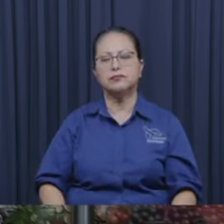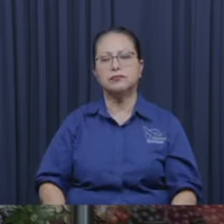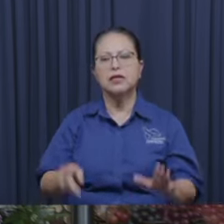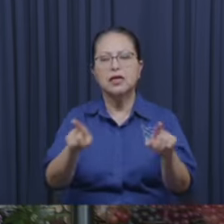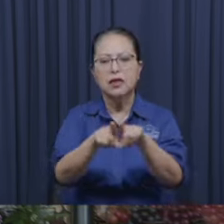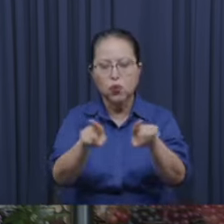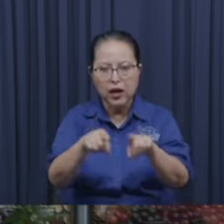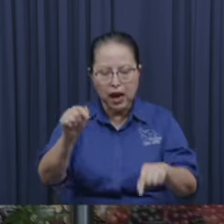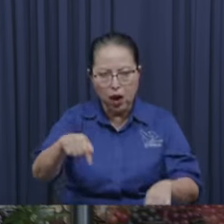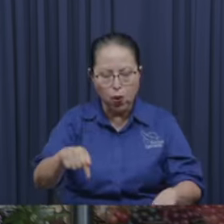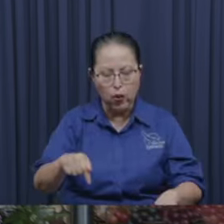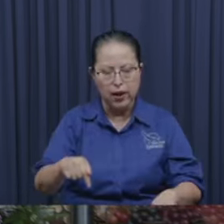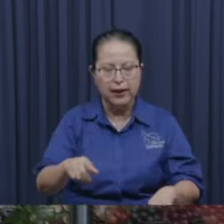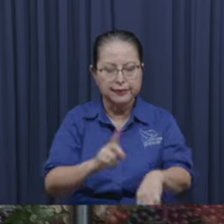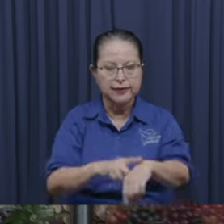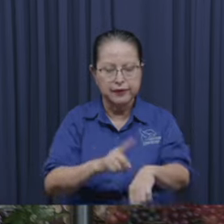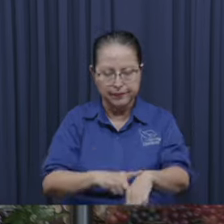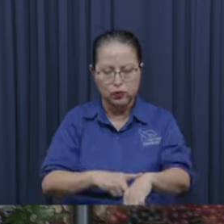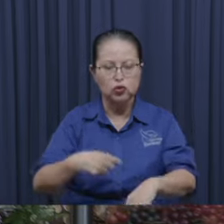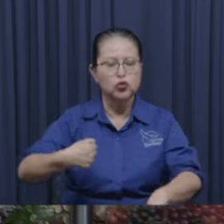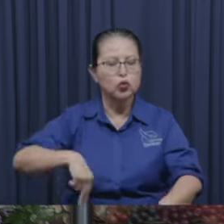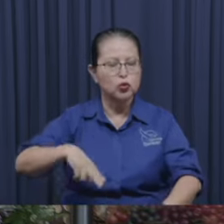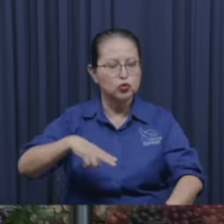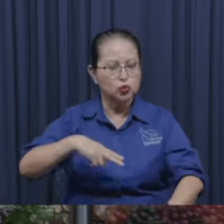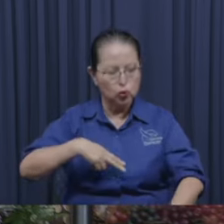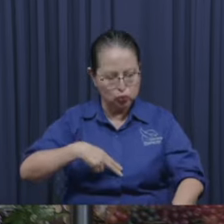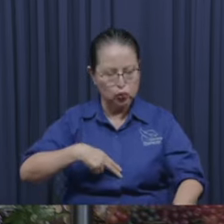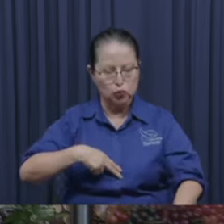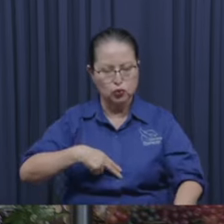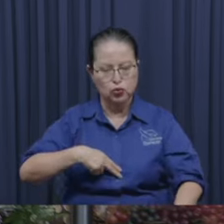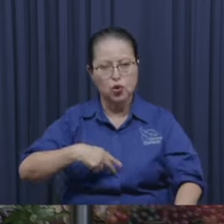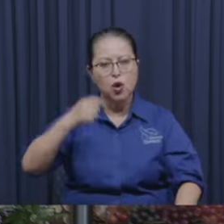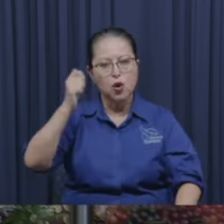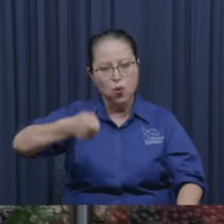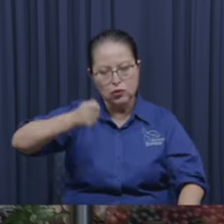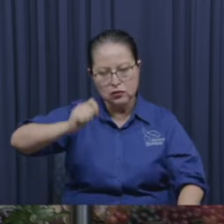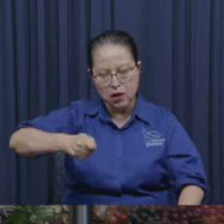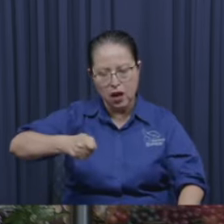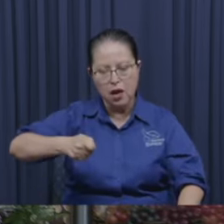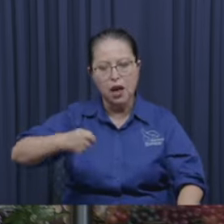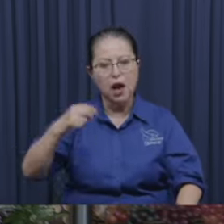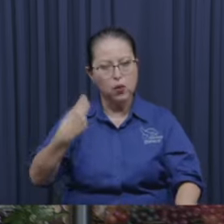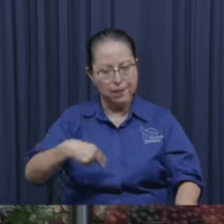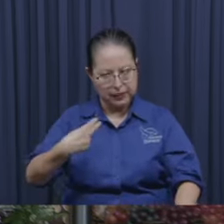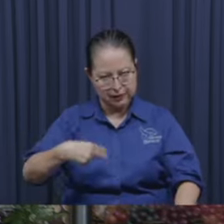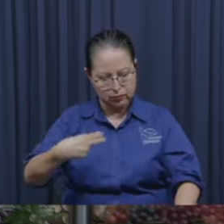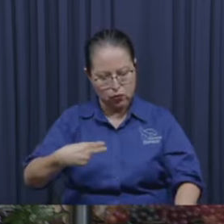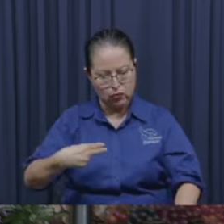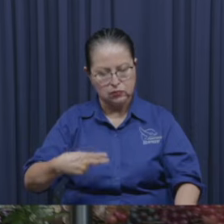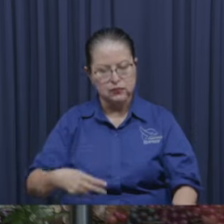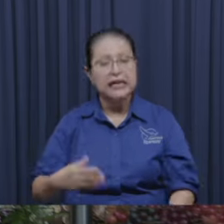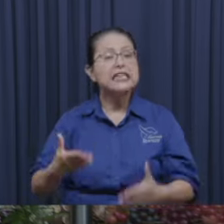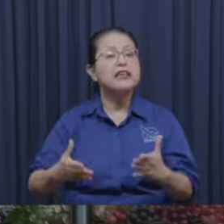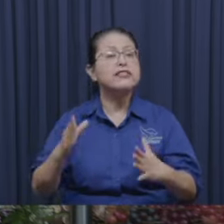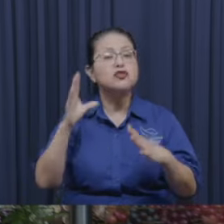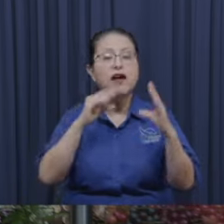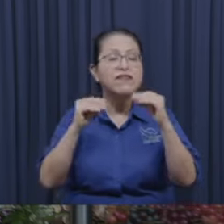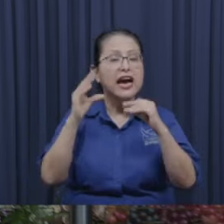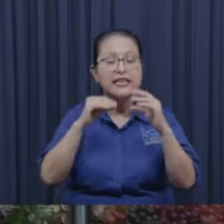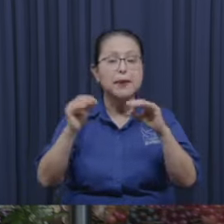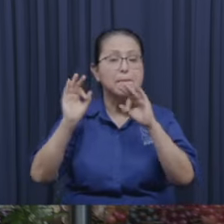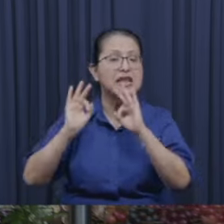de me yo me lo imaginaba pero en espiritual yo te puedo estar hablando día y noche